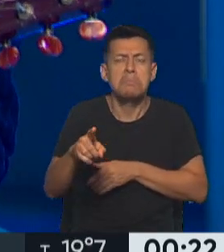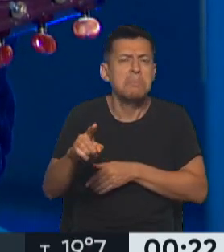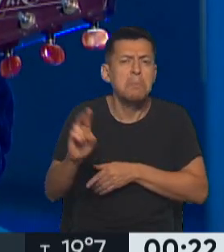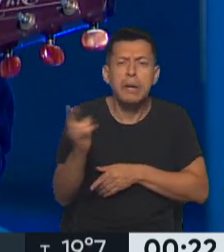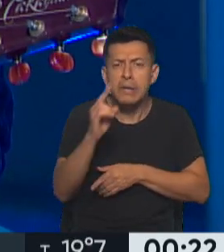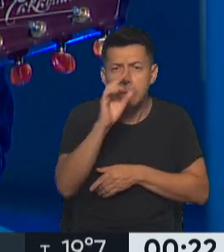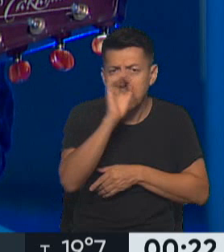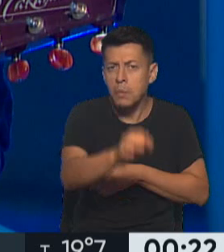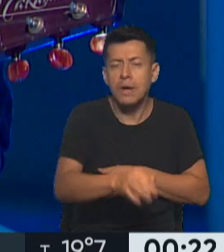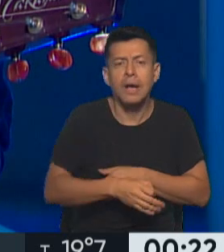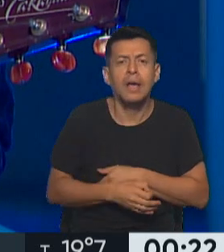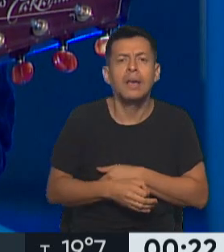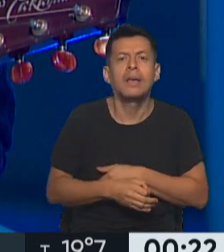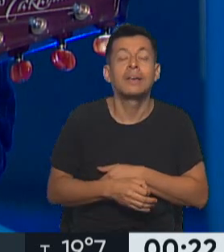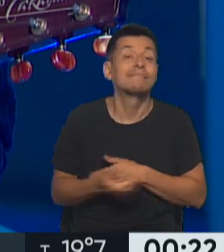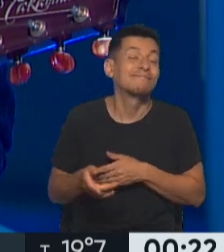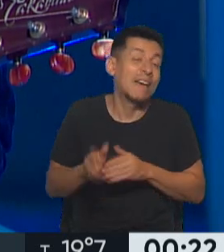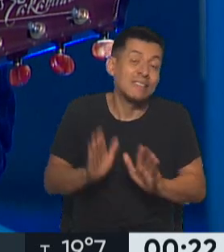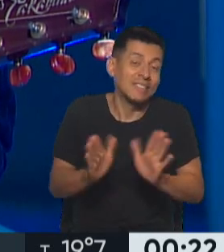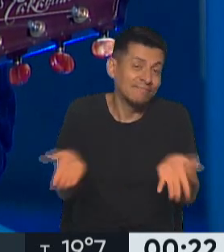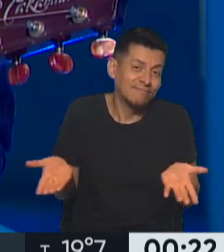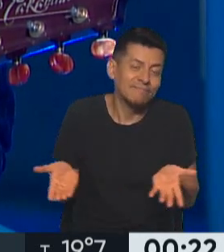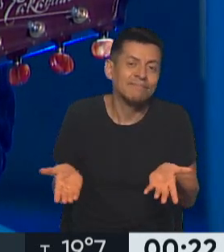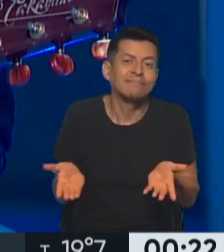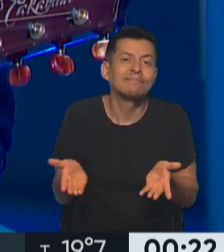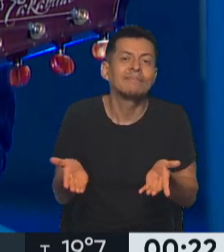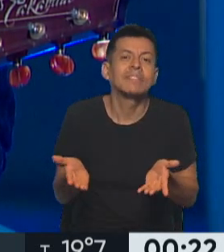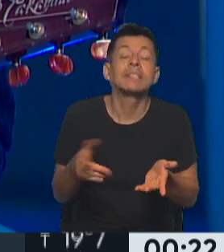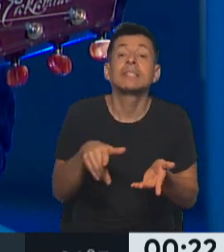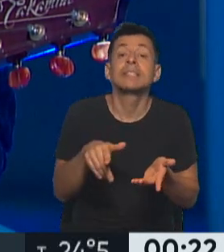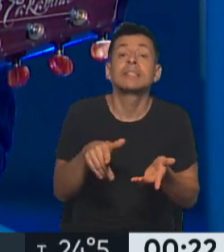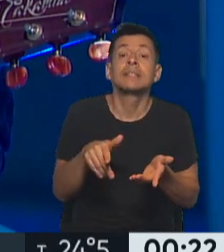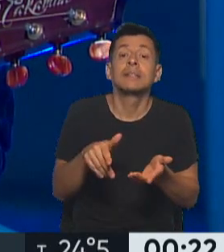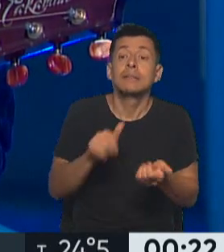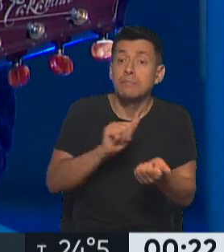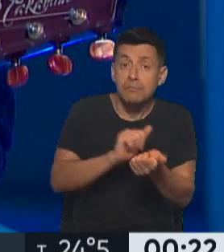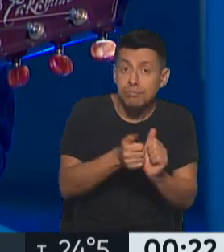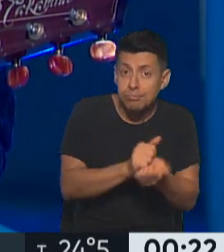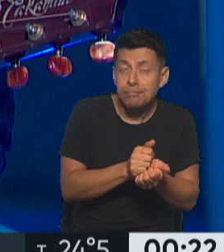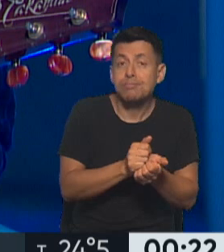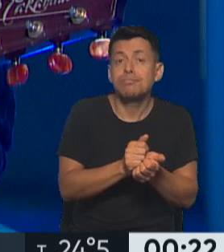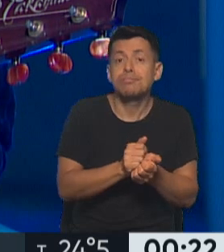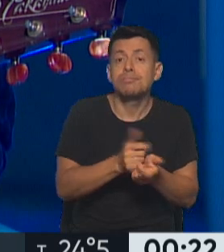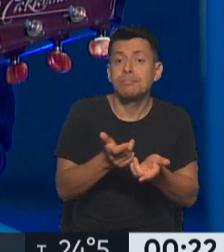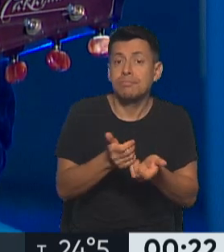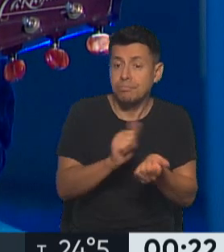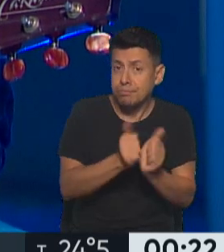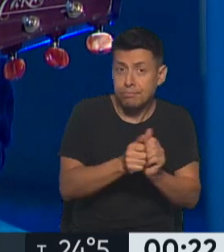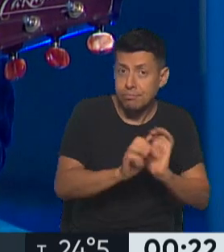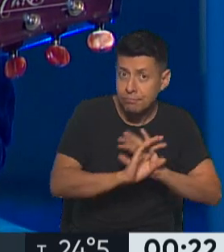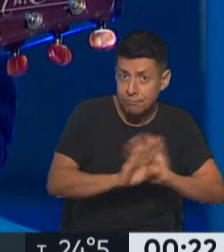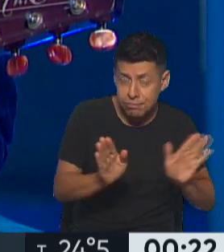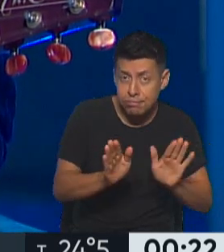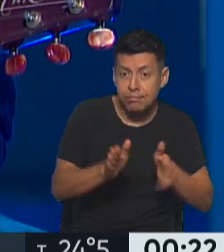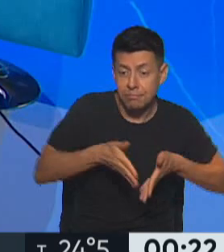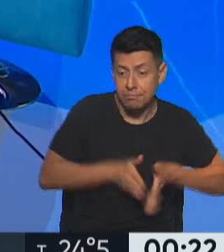Diego. Biológicamente nunca termina, porque cuando termina su estado sexual y se reproducen con apareamiento y tal,